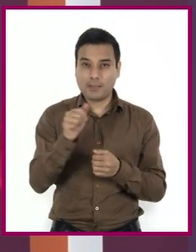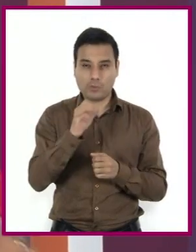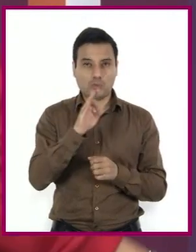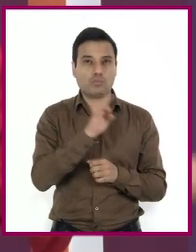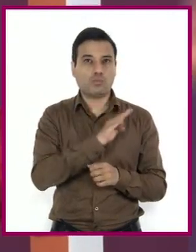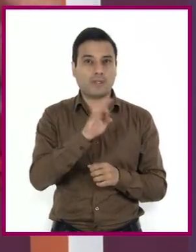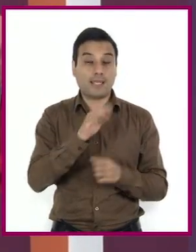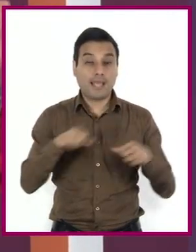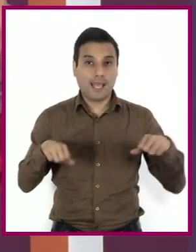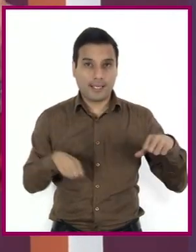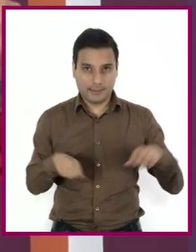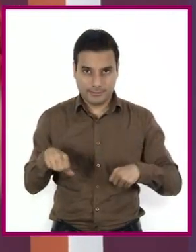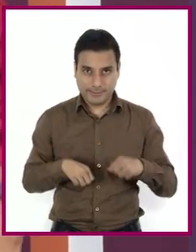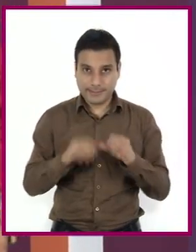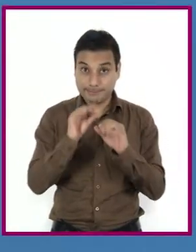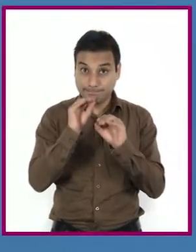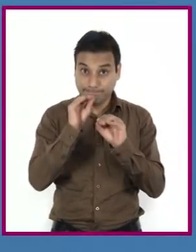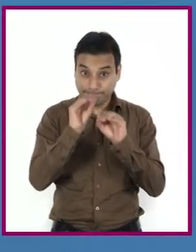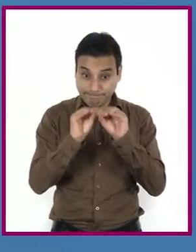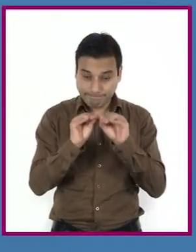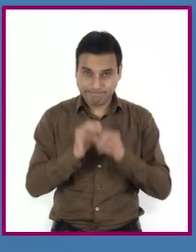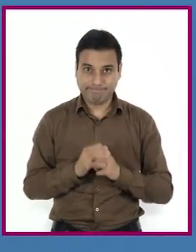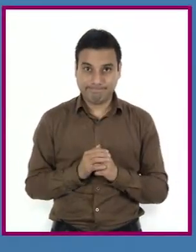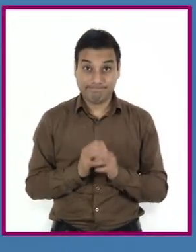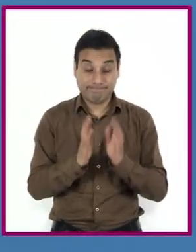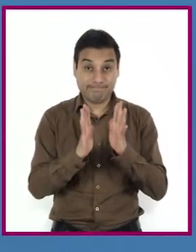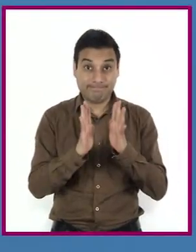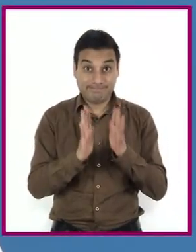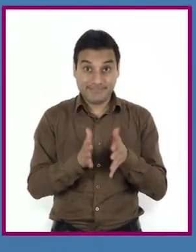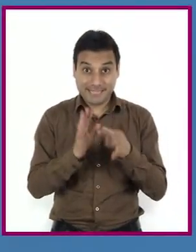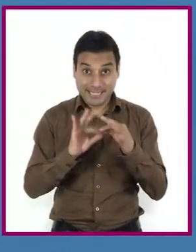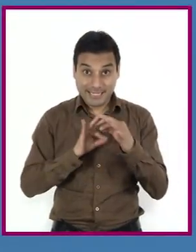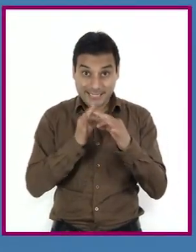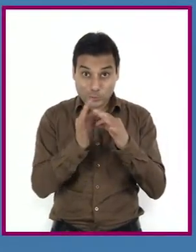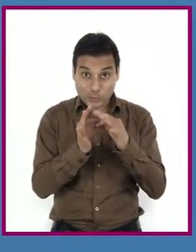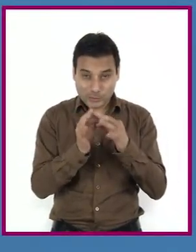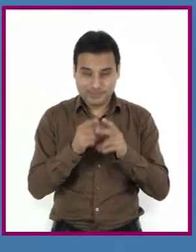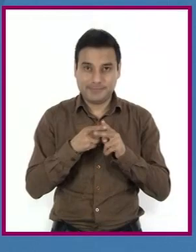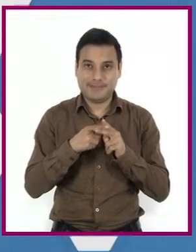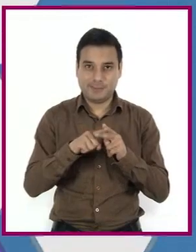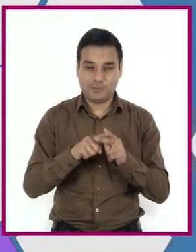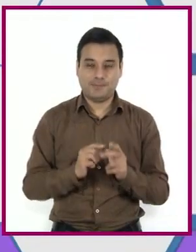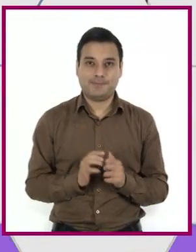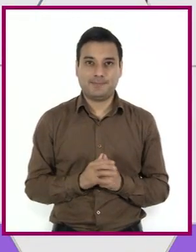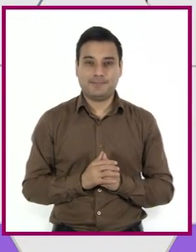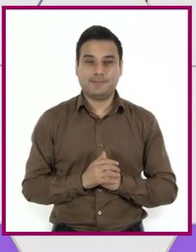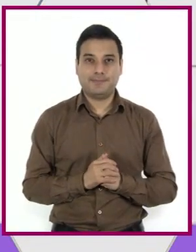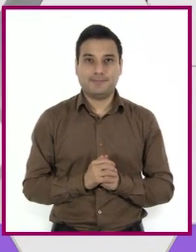del reto al final de la sesión. ¿Listas? ¿Listos? ¡Comenzamos!